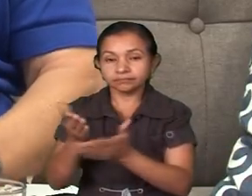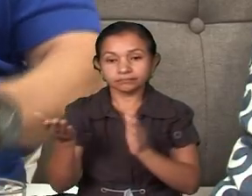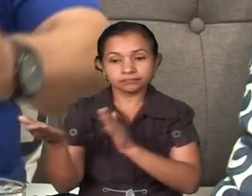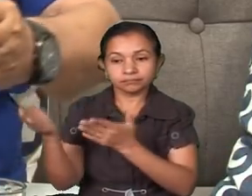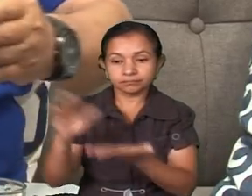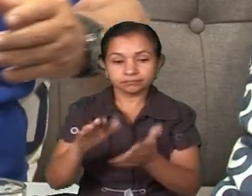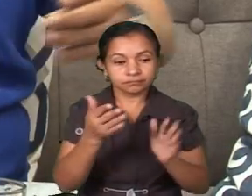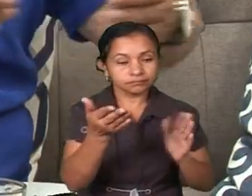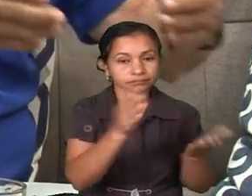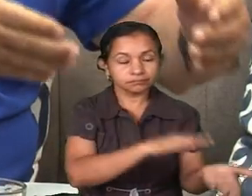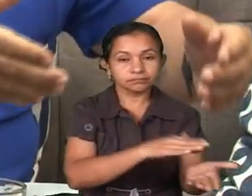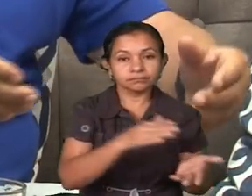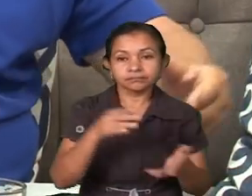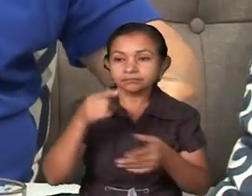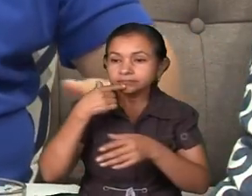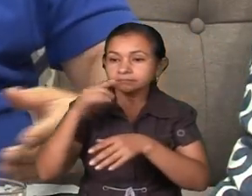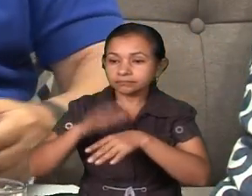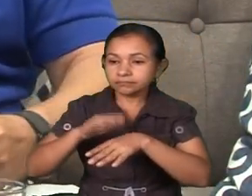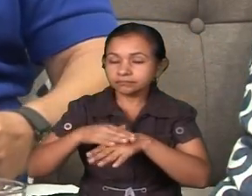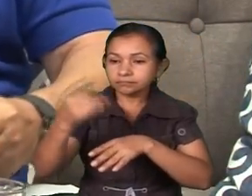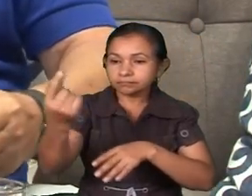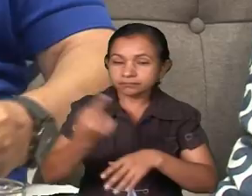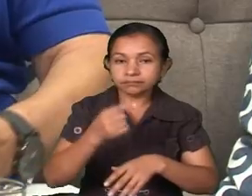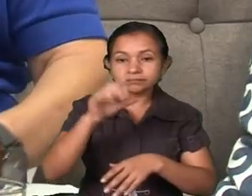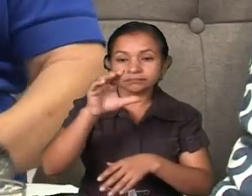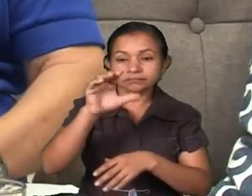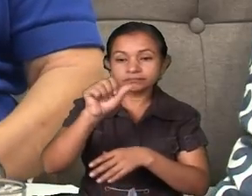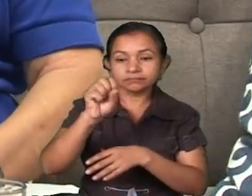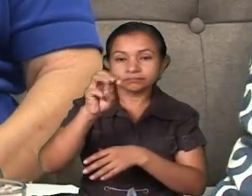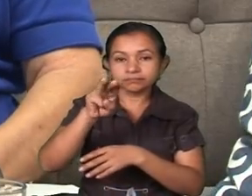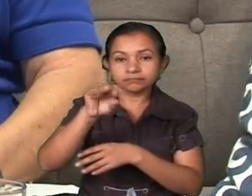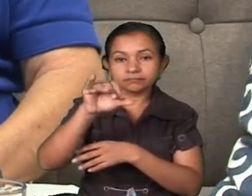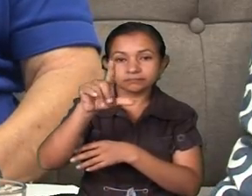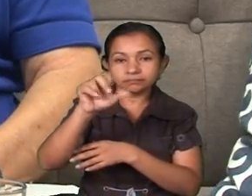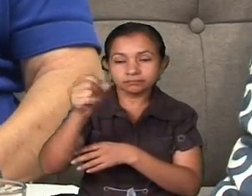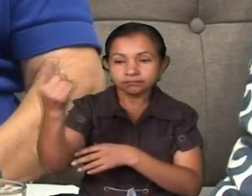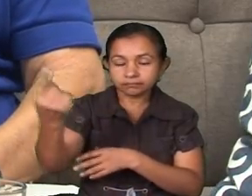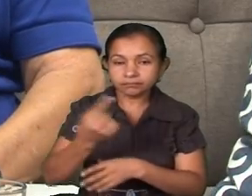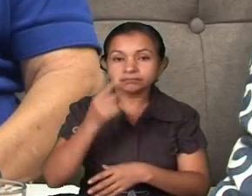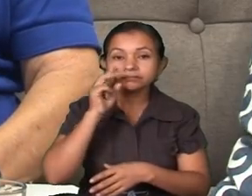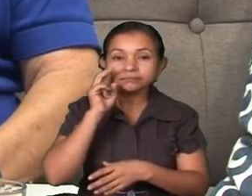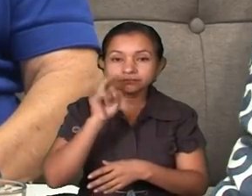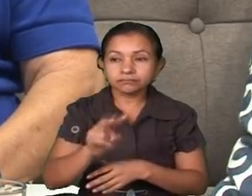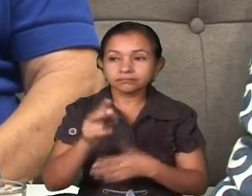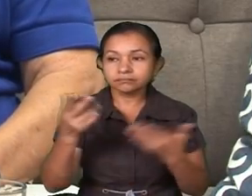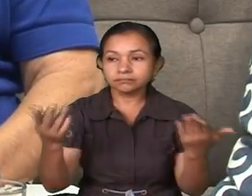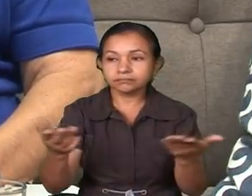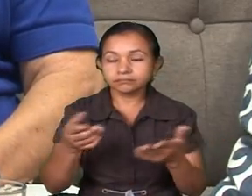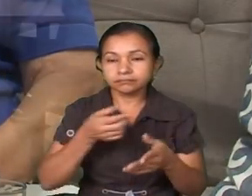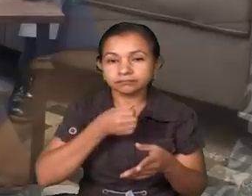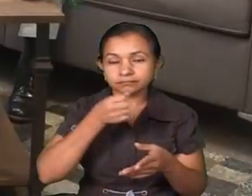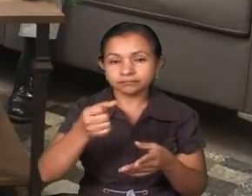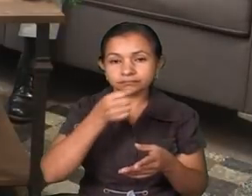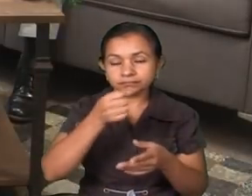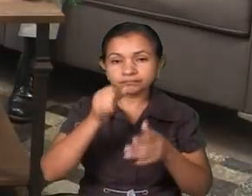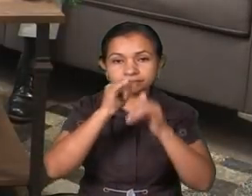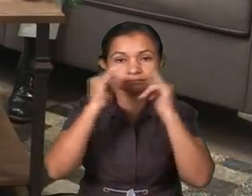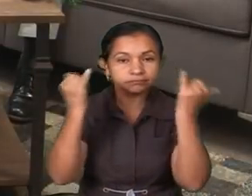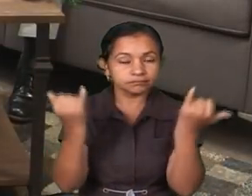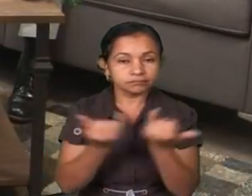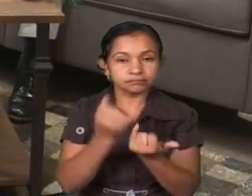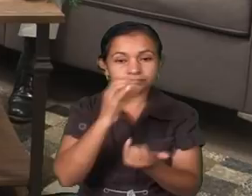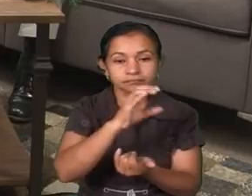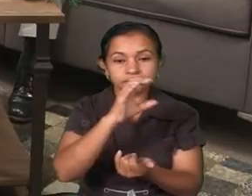E invité a don Camilo a que viniera a ver las cosas aquí. Camilo es un periodista internacional. De